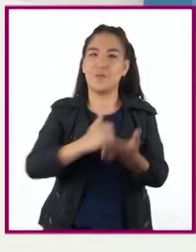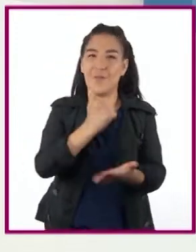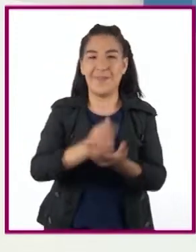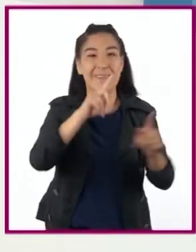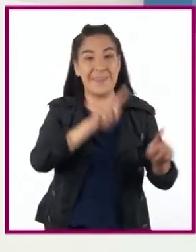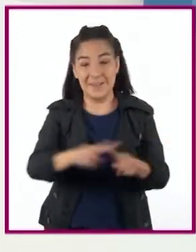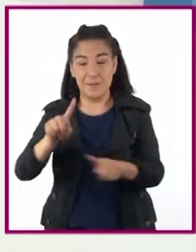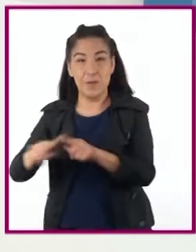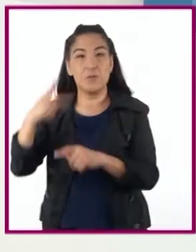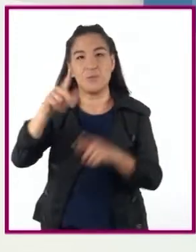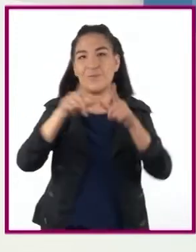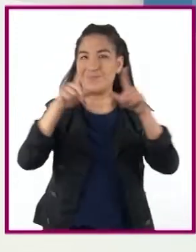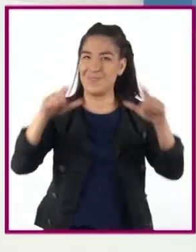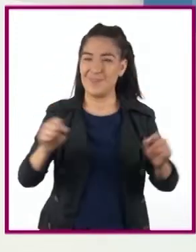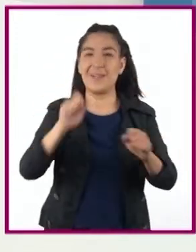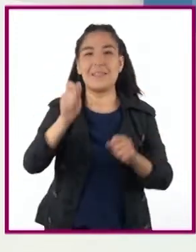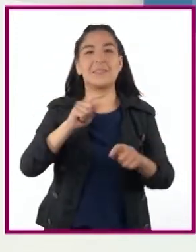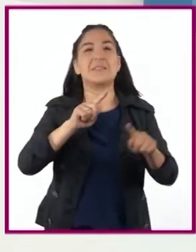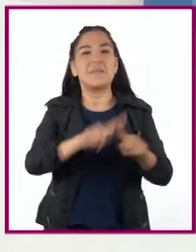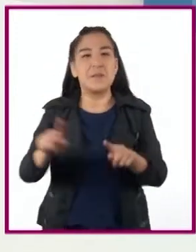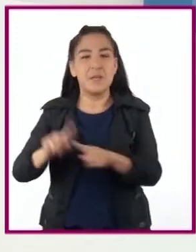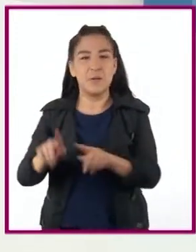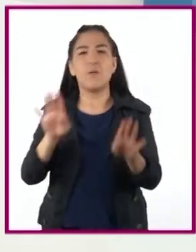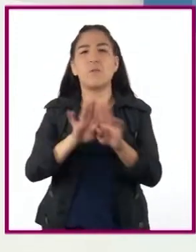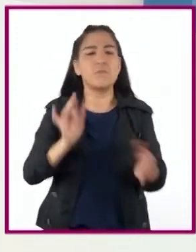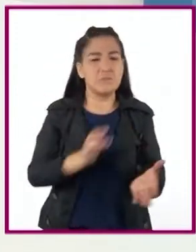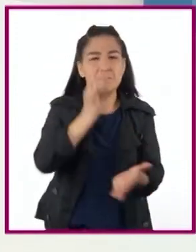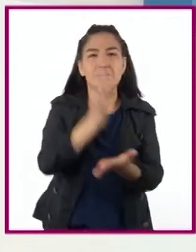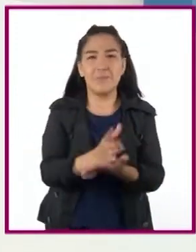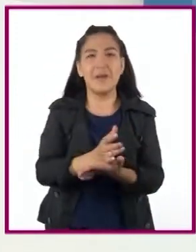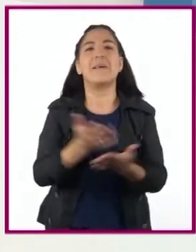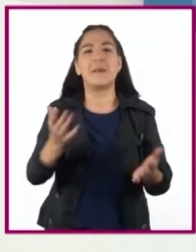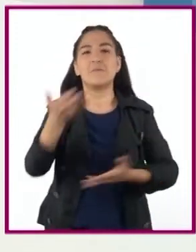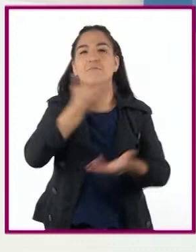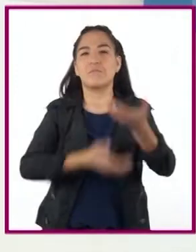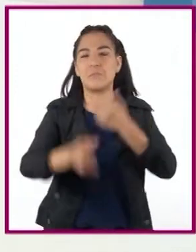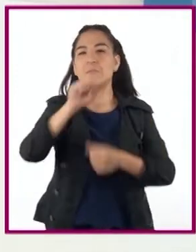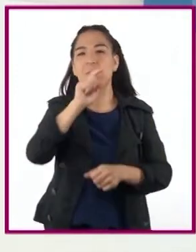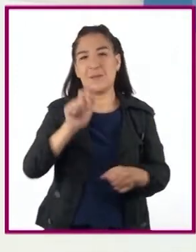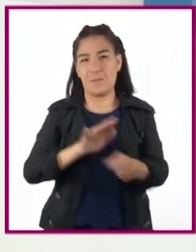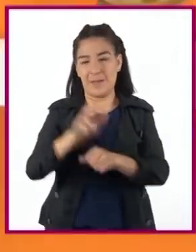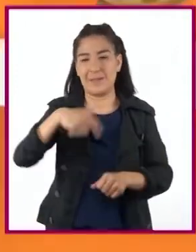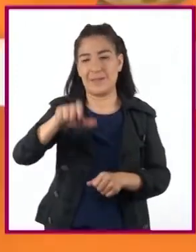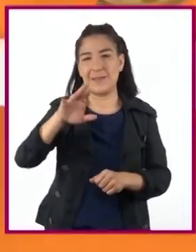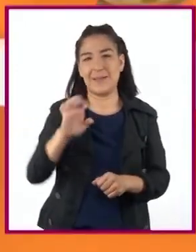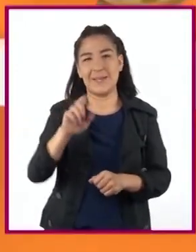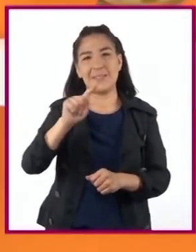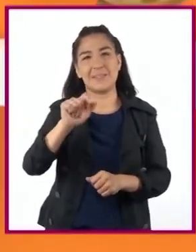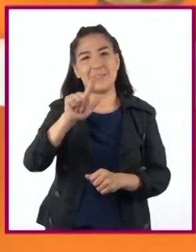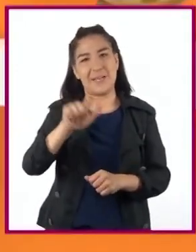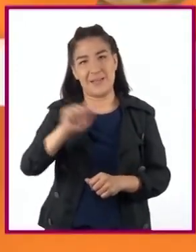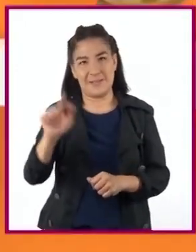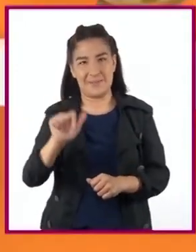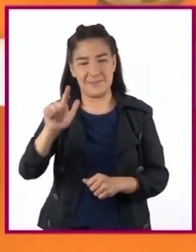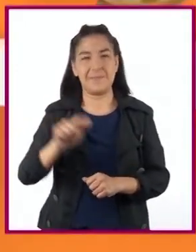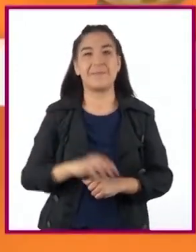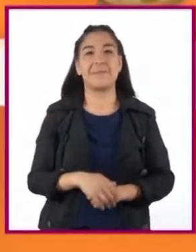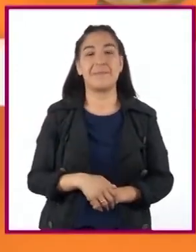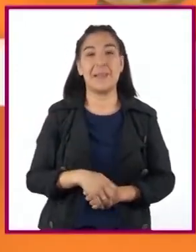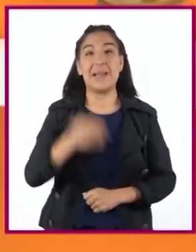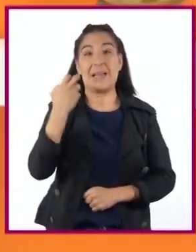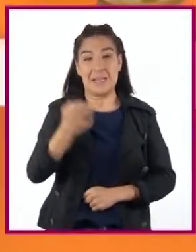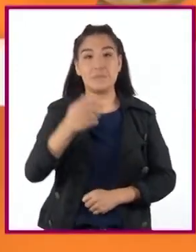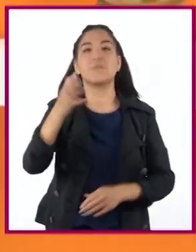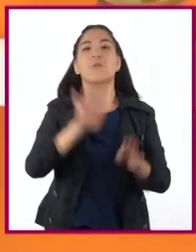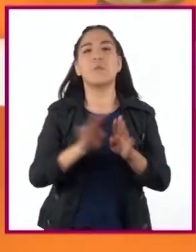composición lingüística variada se autoidentificaban por compartir el culto a Quetzalcóatl. También había